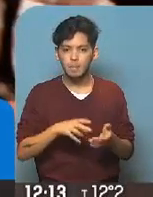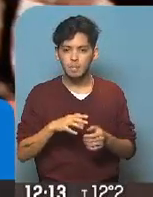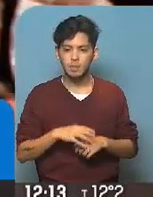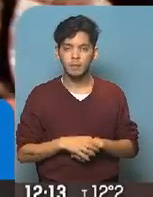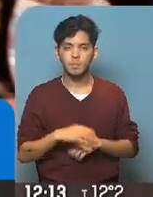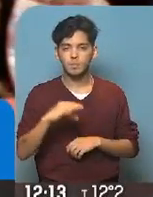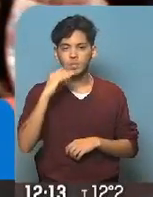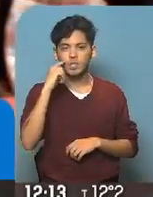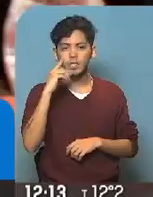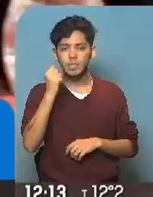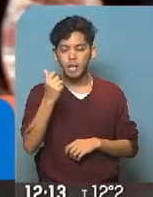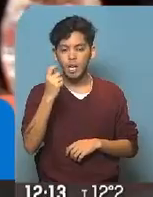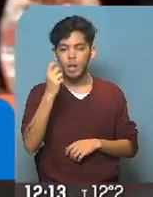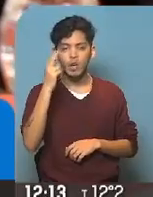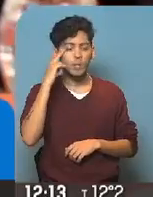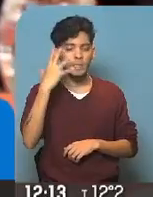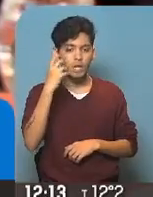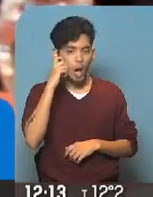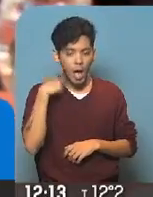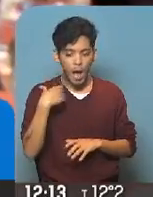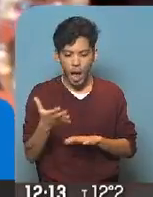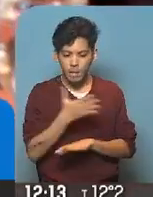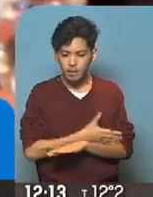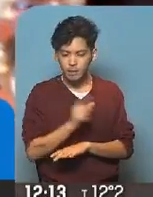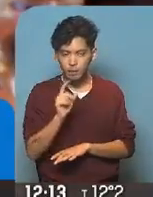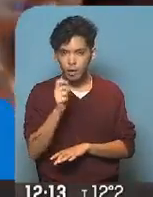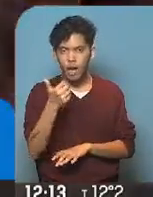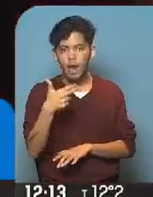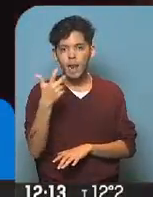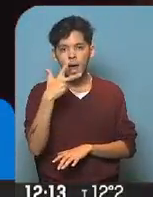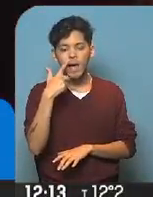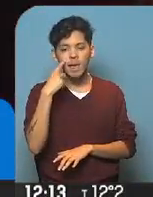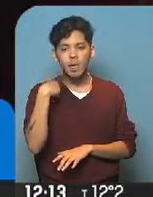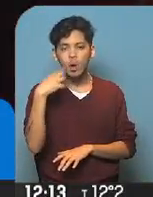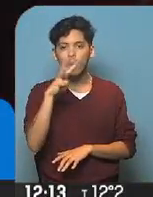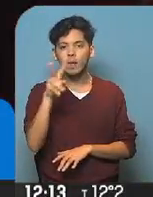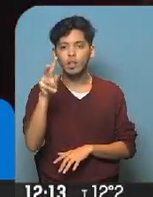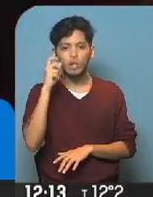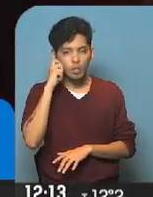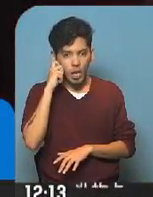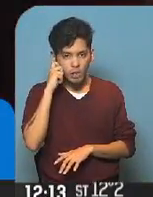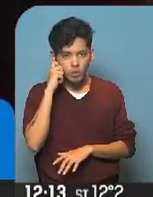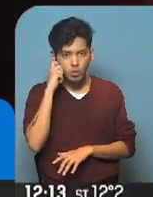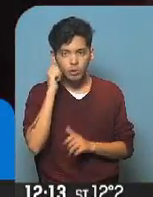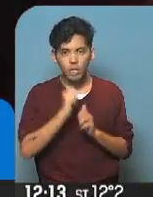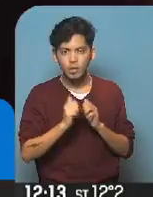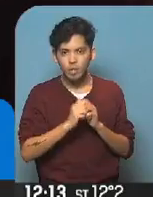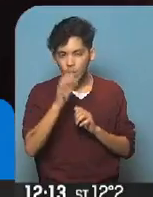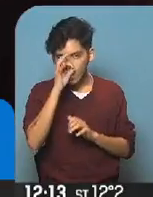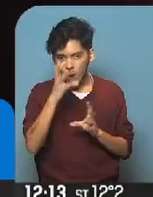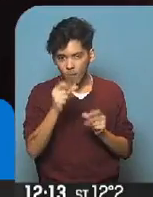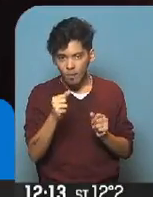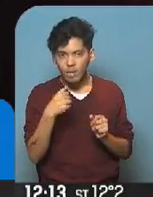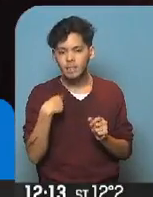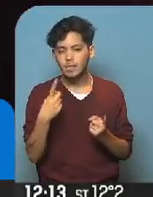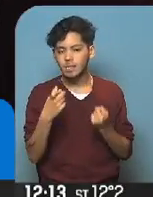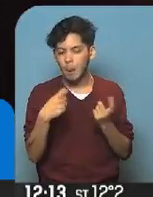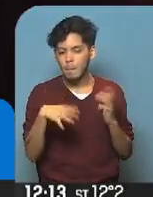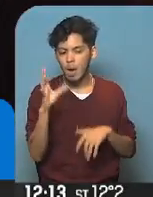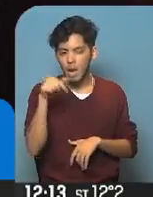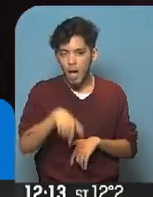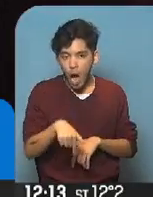Chicha cumplió 95 años, poco antes Clara Nahí cumplió 42. Una historia inconclusa que necesita más que nunca